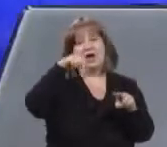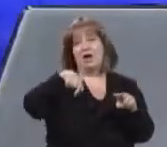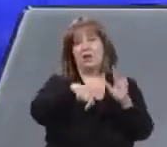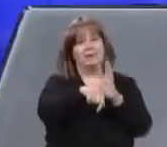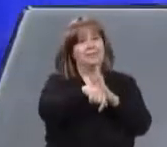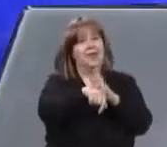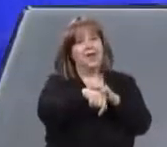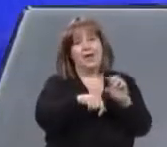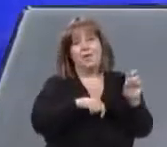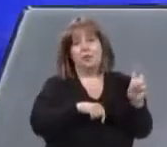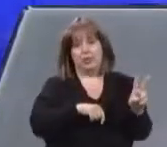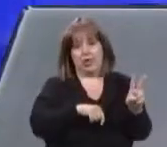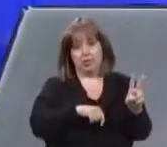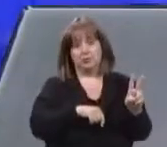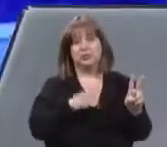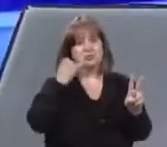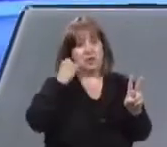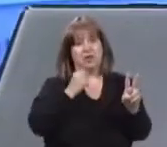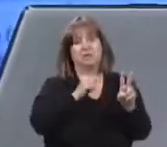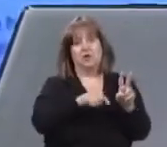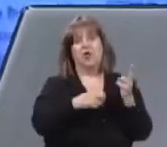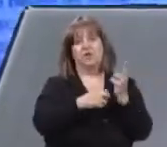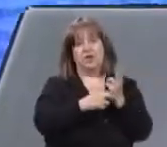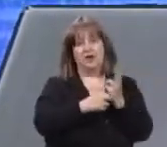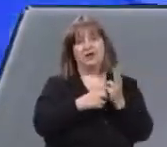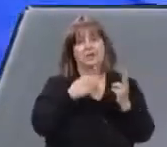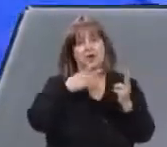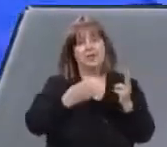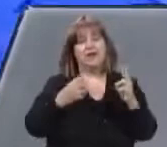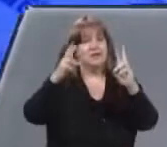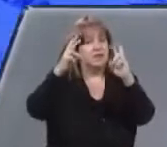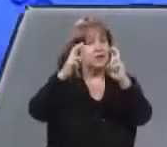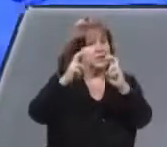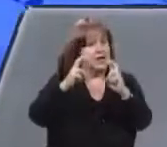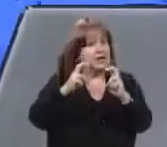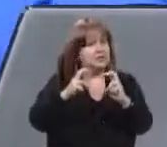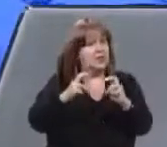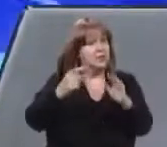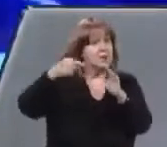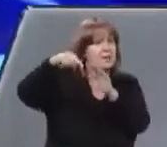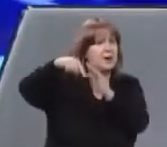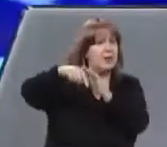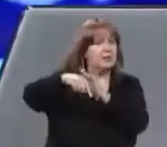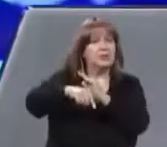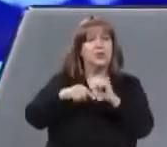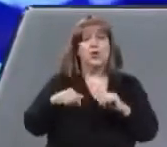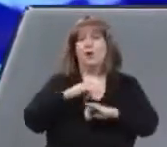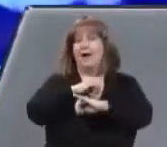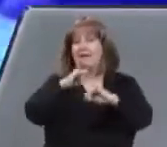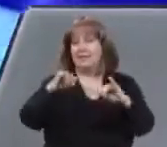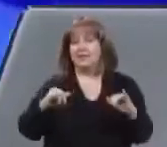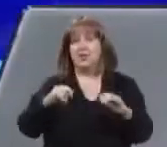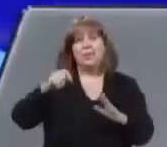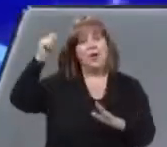vicepresidenta, se van descubriendo nuevas cosas y también se va avanzando en la causa. En este caso, hoy tenemos que anunciar que